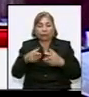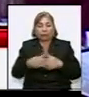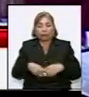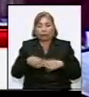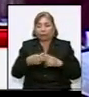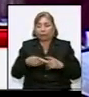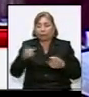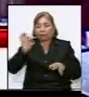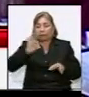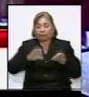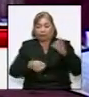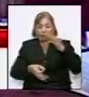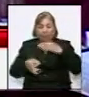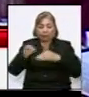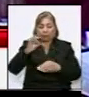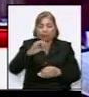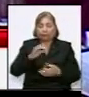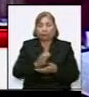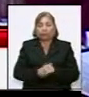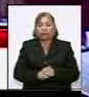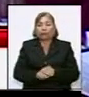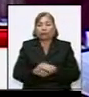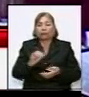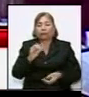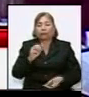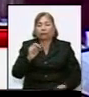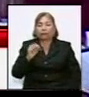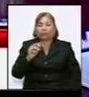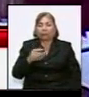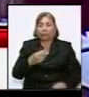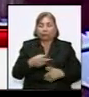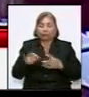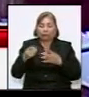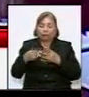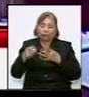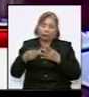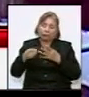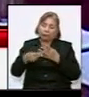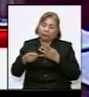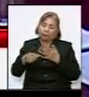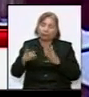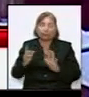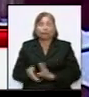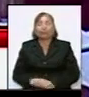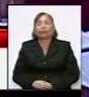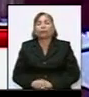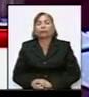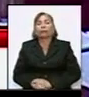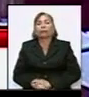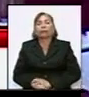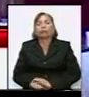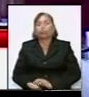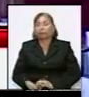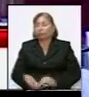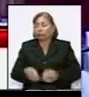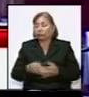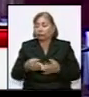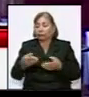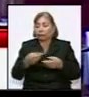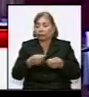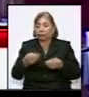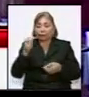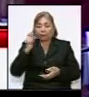química sanitarias antenista mecánica etcétera además los peritos intervienen también para salones